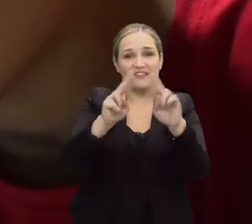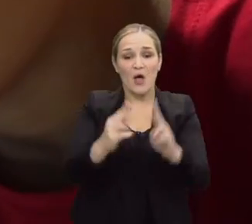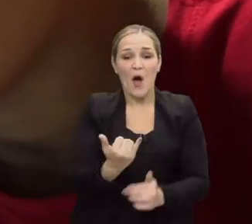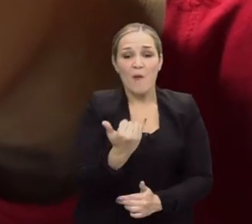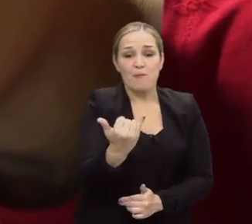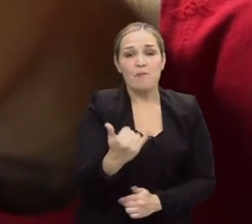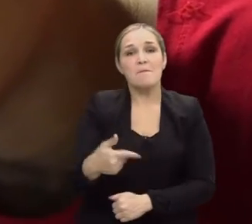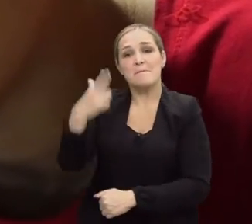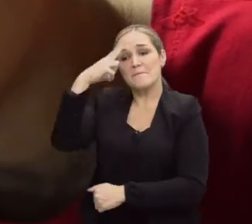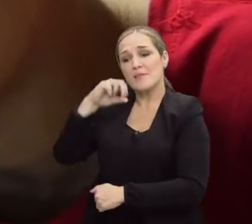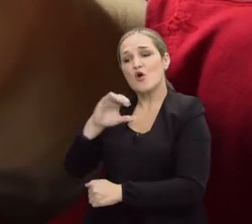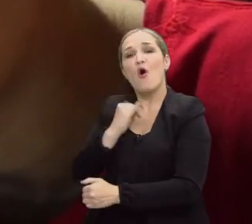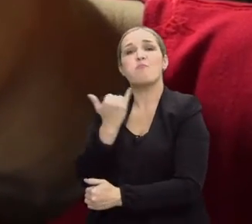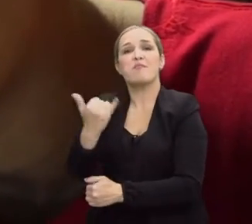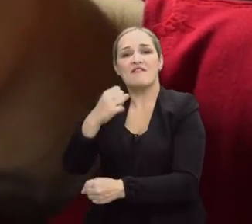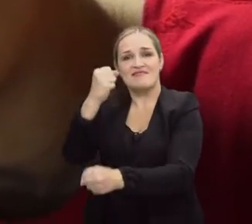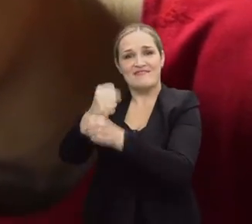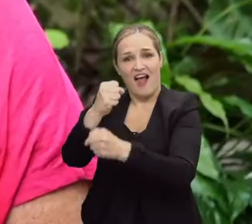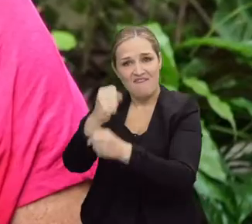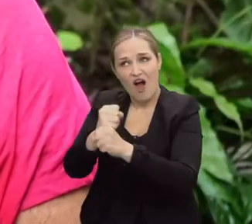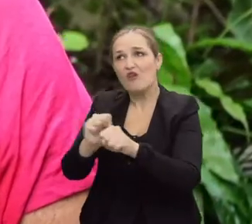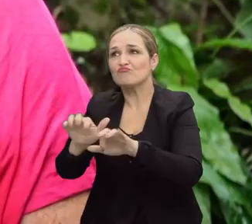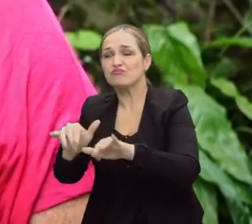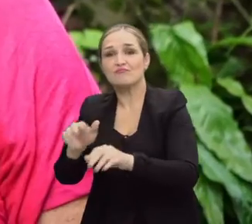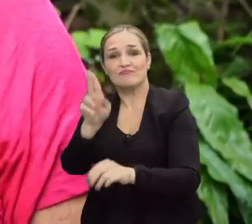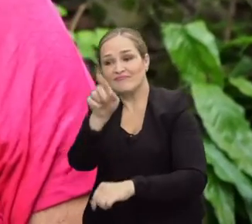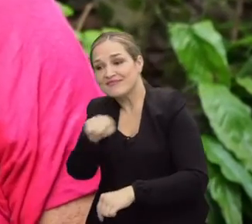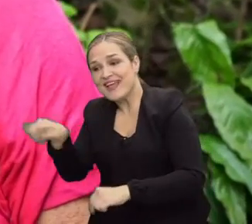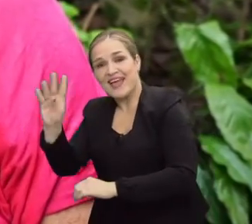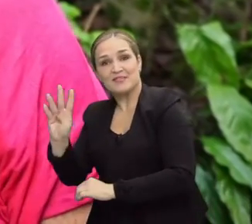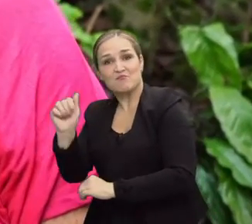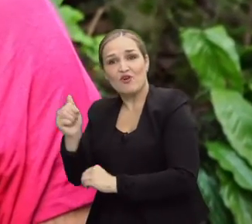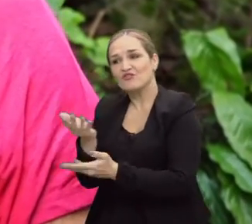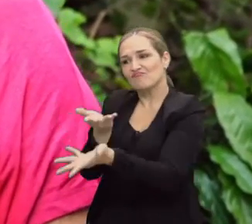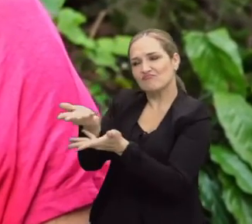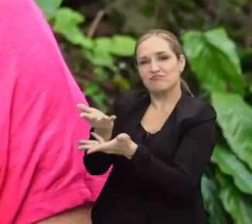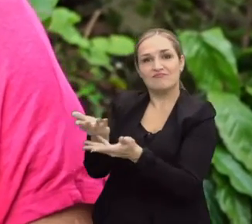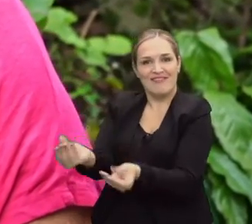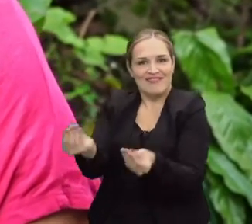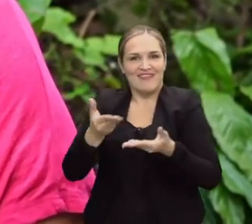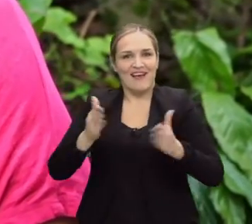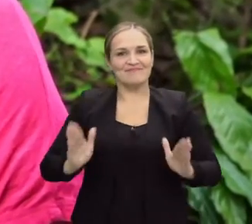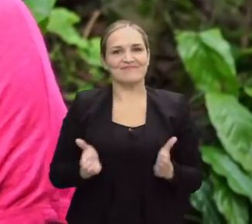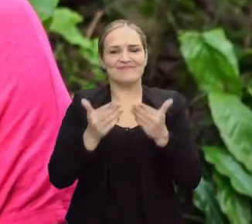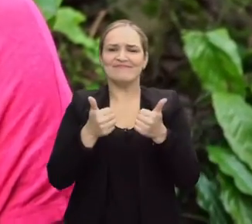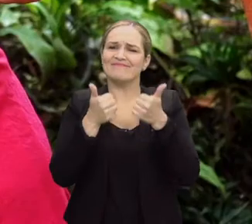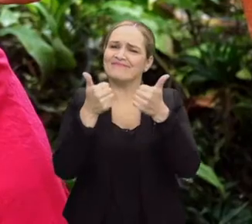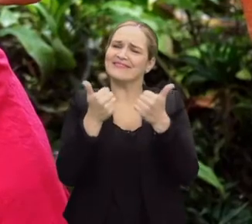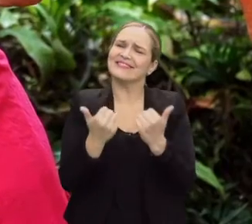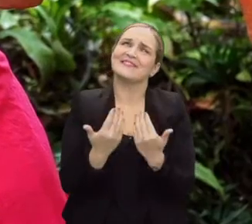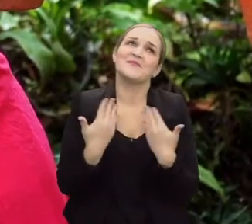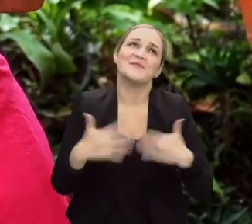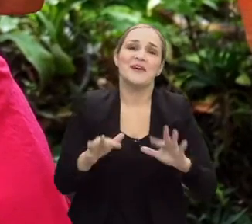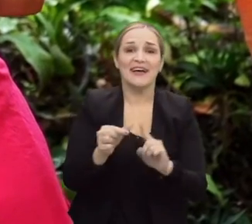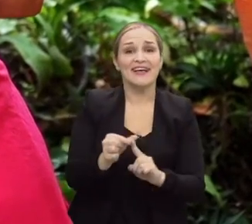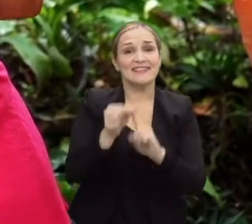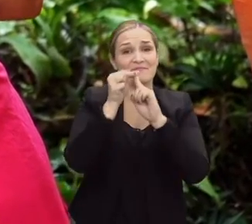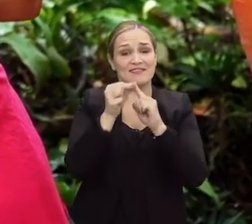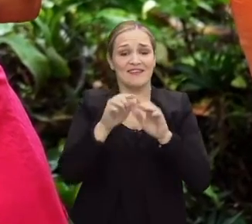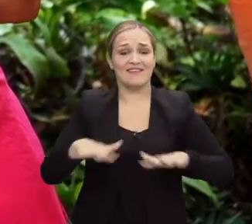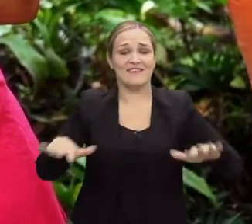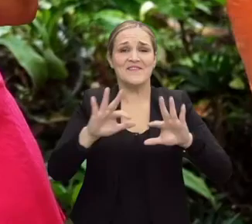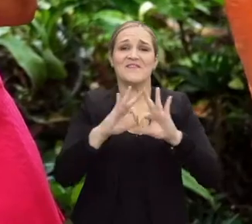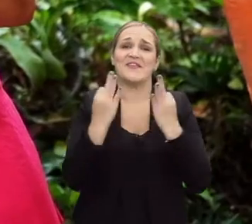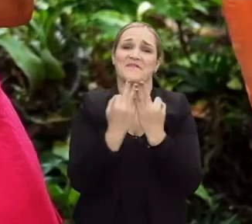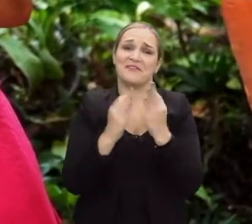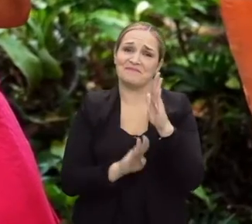y mi hijo para los trabajos, mi nuera y yo, gracias a eso, estoy beneficiada y eso es un beneficio muy